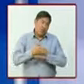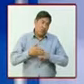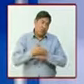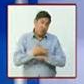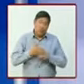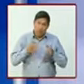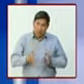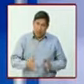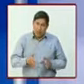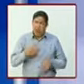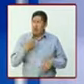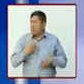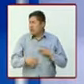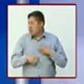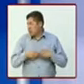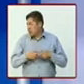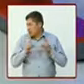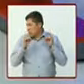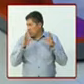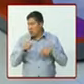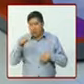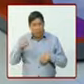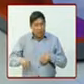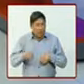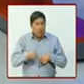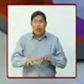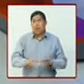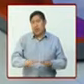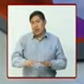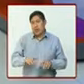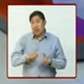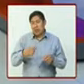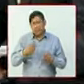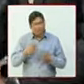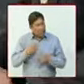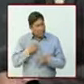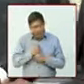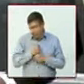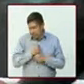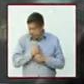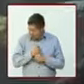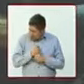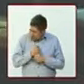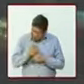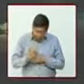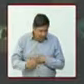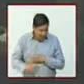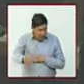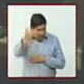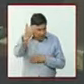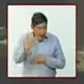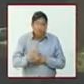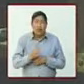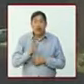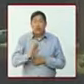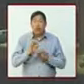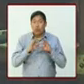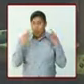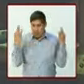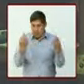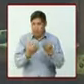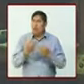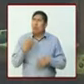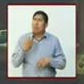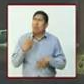grave problema de varices, pero se da modos para sacar a su familia adelante, ¿no? Es verdad, saca a su familia adelante, pero esta dificultad que tiene